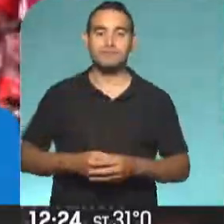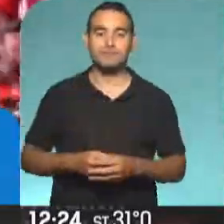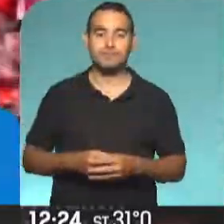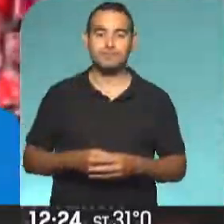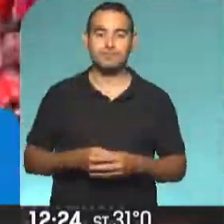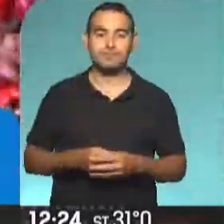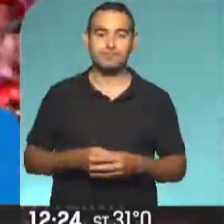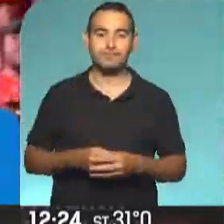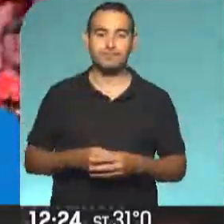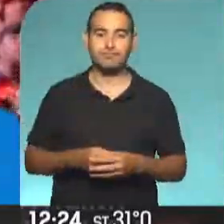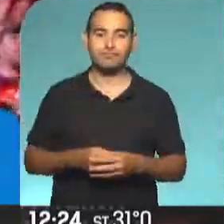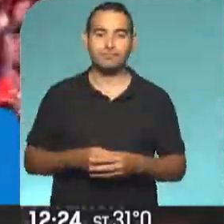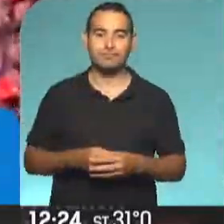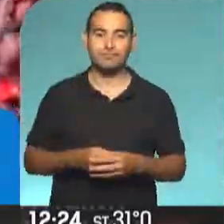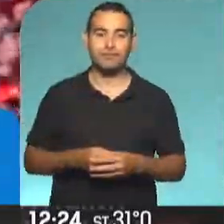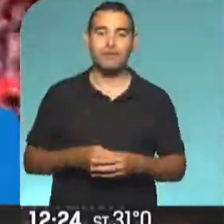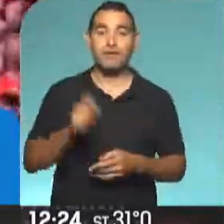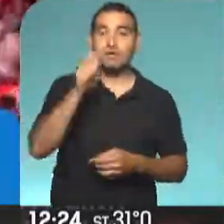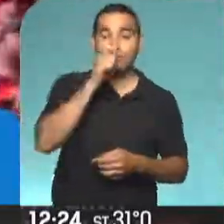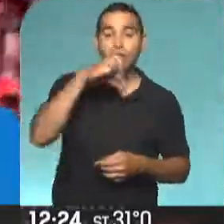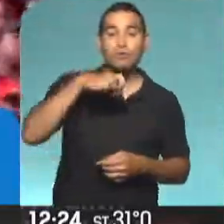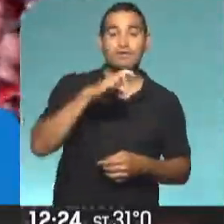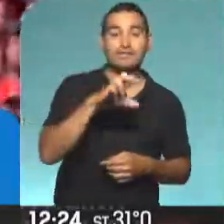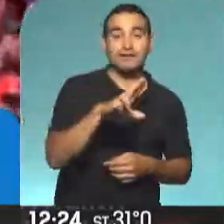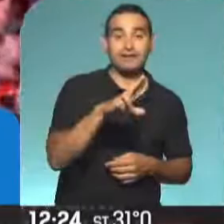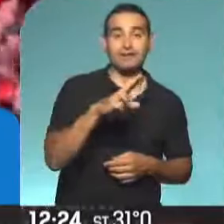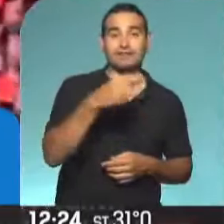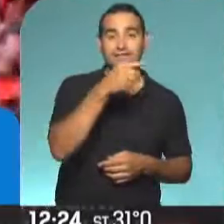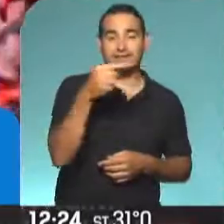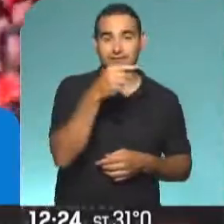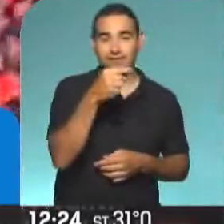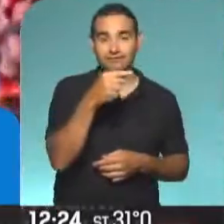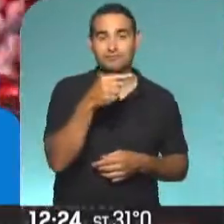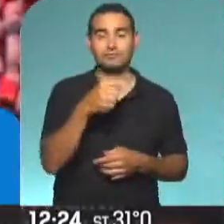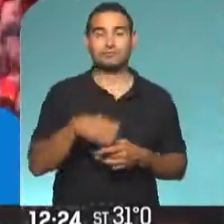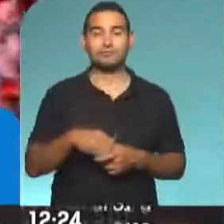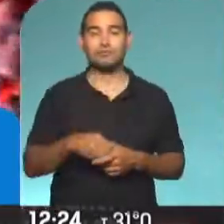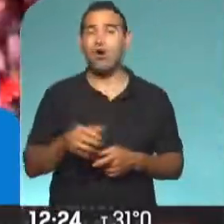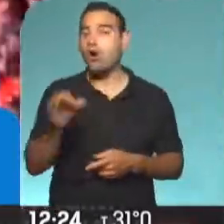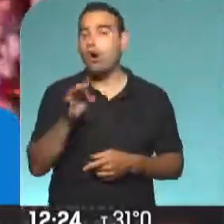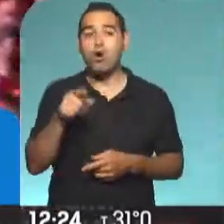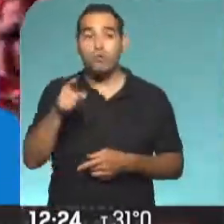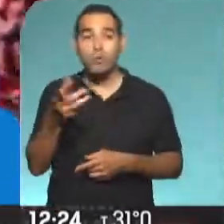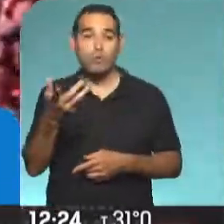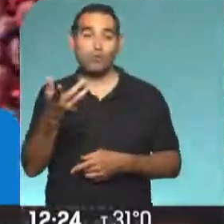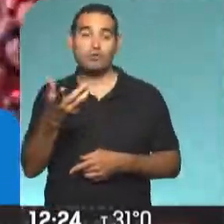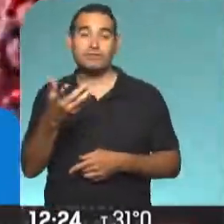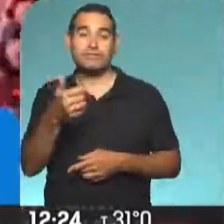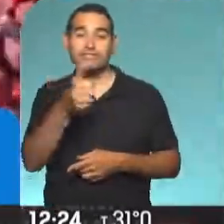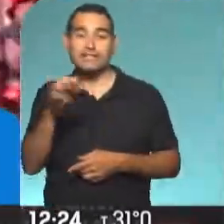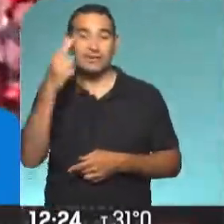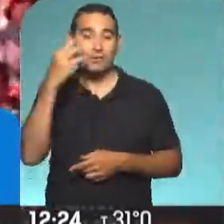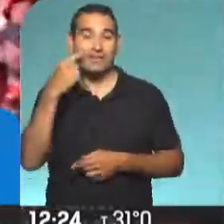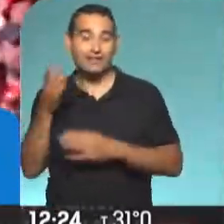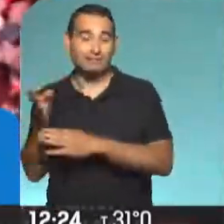¿sí? O PCR negativo, o que tuviste COVID en los últimos 60, 90